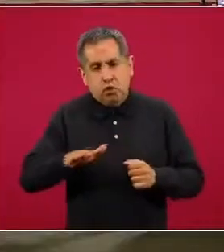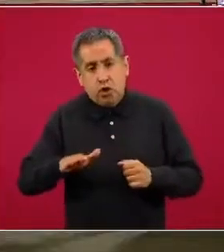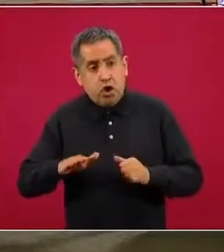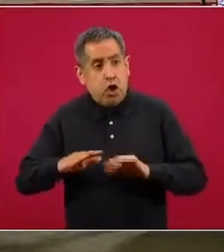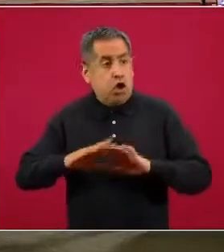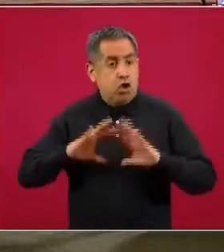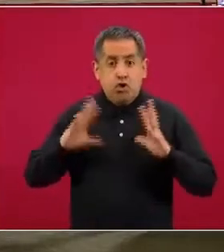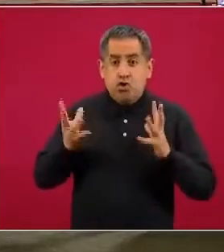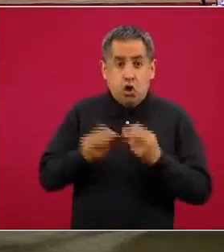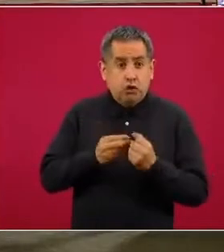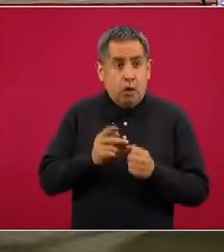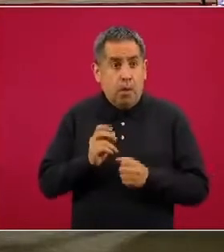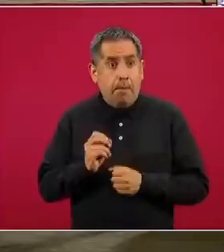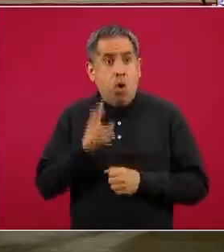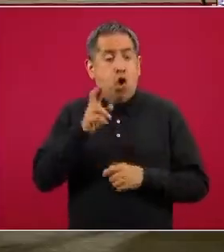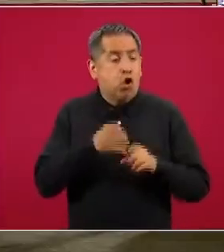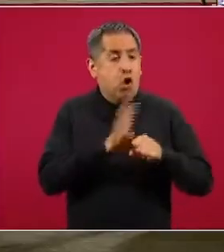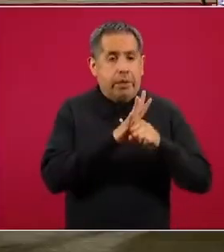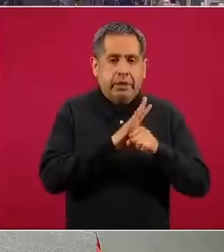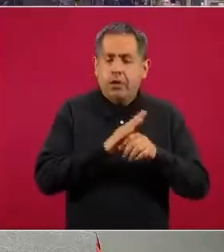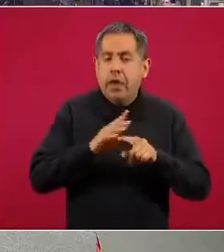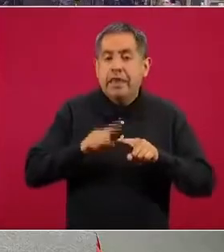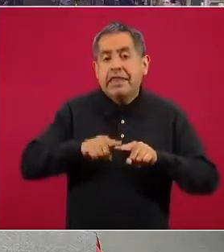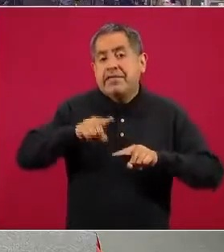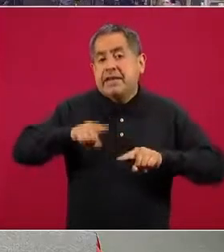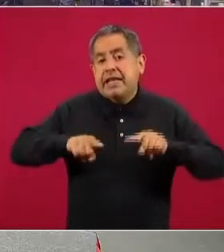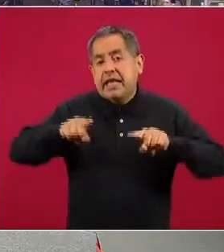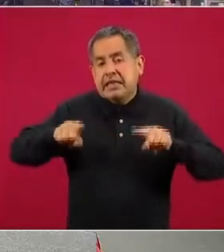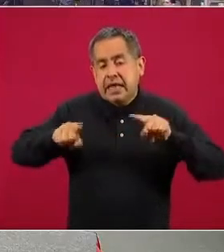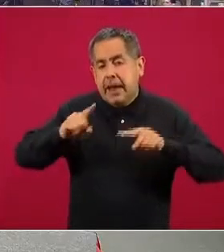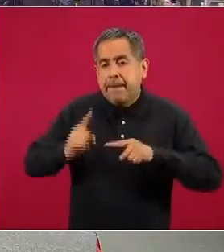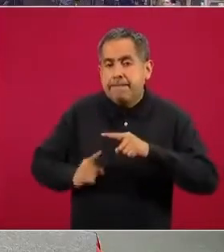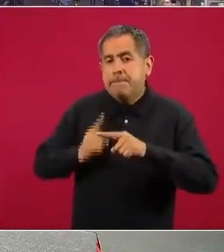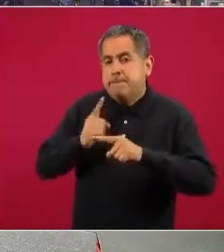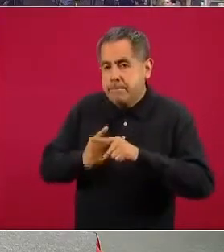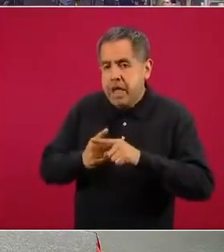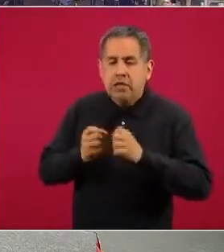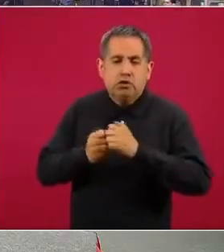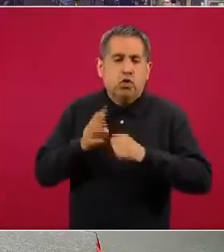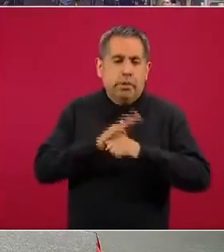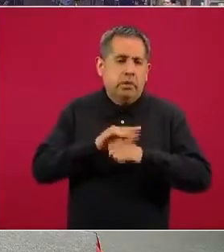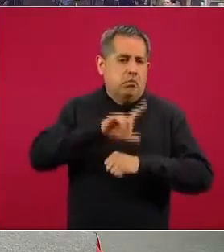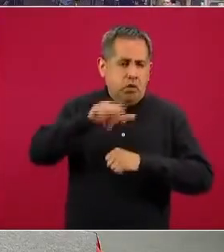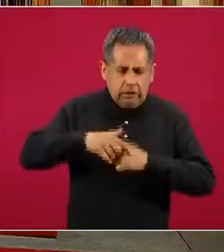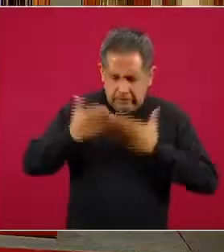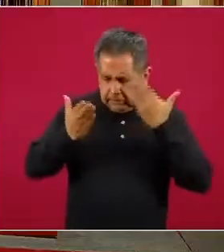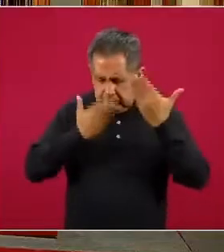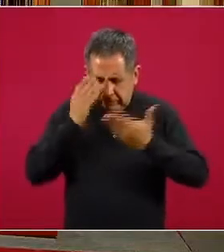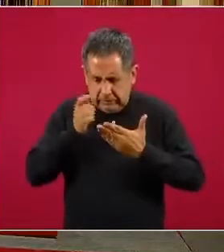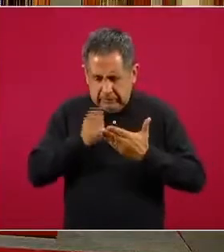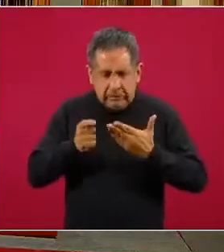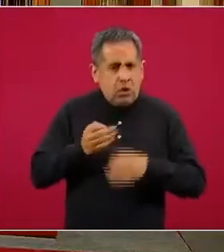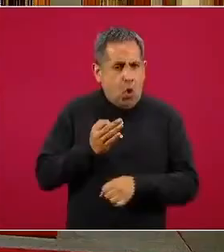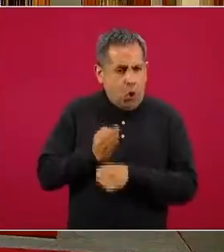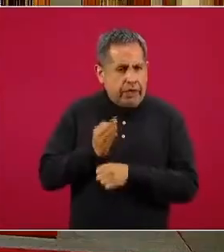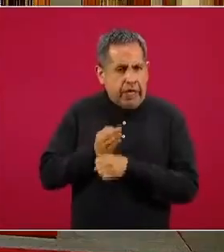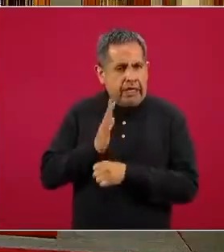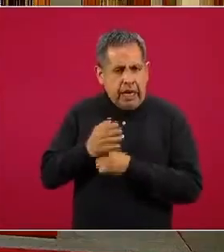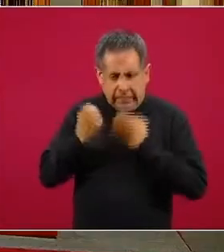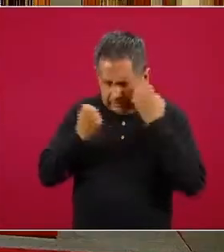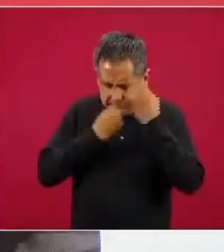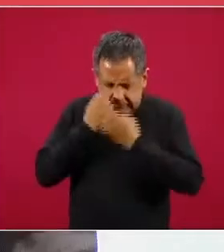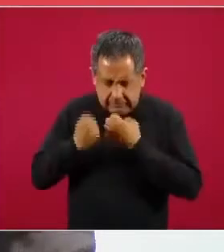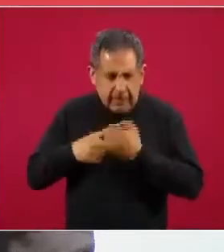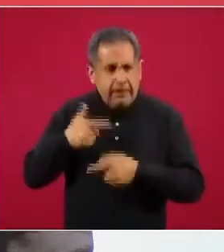son producto de COVID. Son distintas causas que en su momento serán analizadas, se están ya analizando, pero